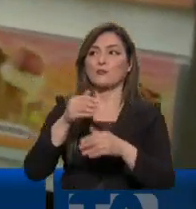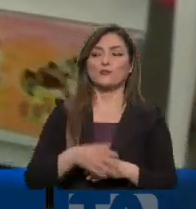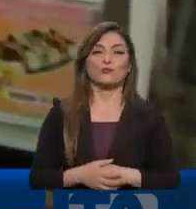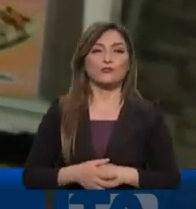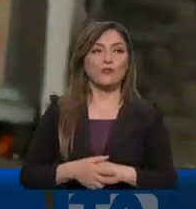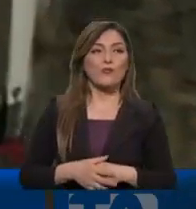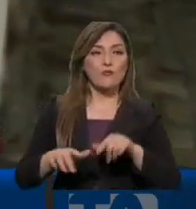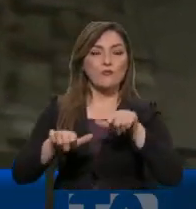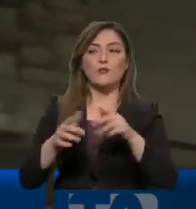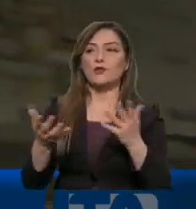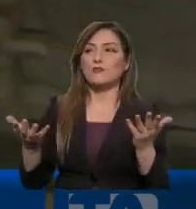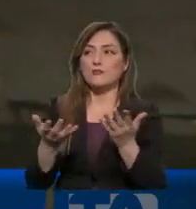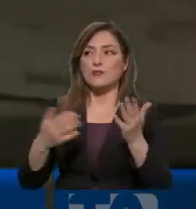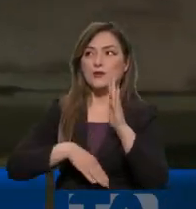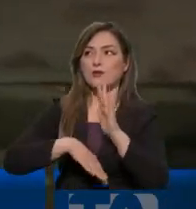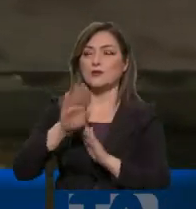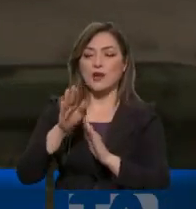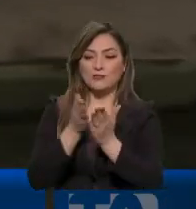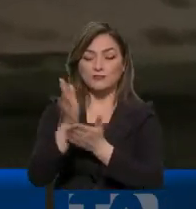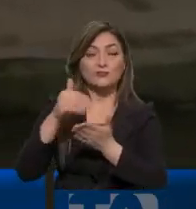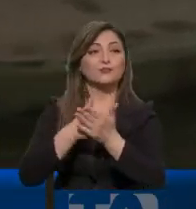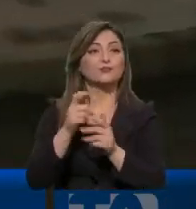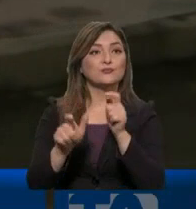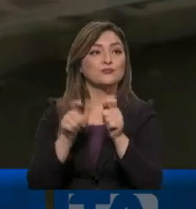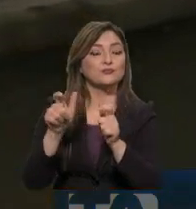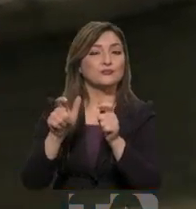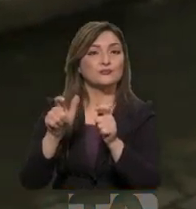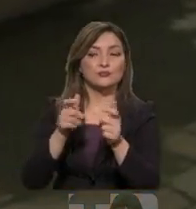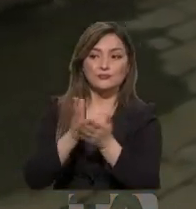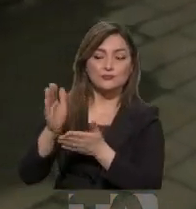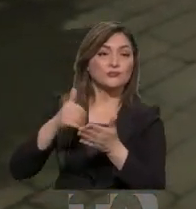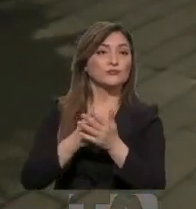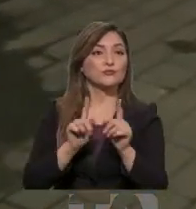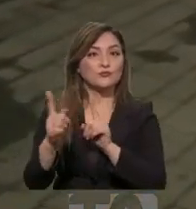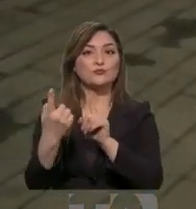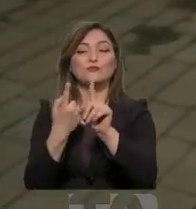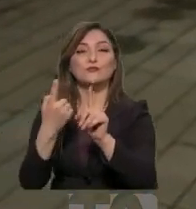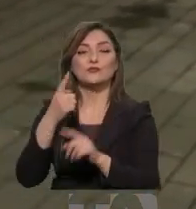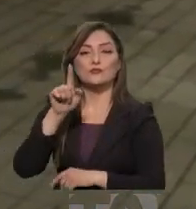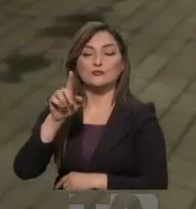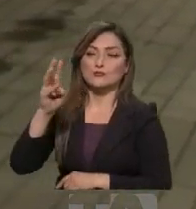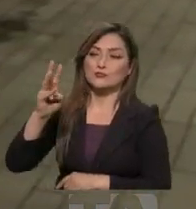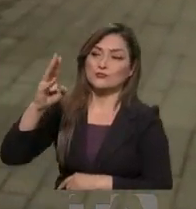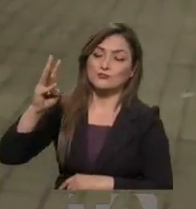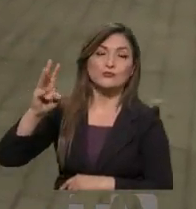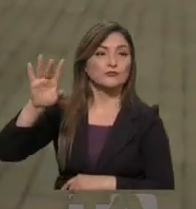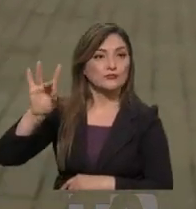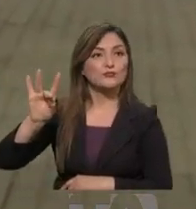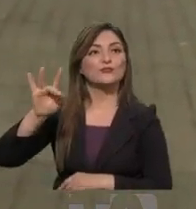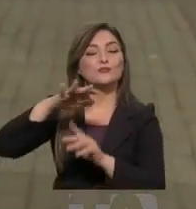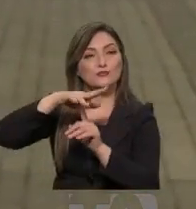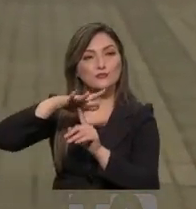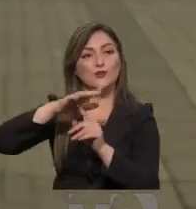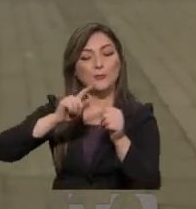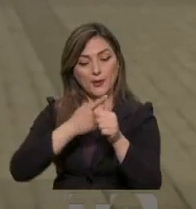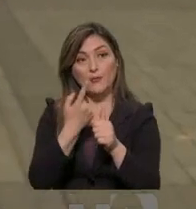están focalizados en los que tienen mayor accesibilidad y flujo de personas. De los 1.668 parques que tiene la ciudad sectoriales, se va a